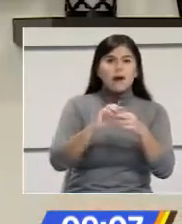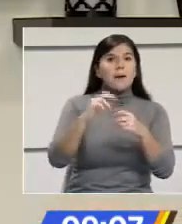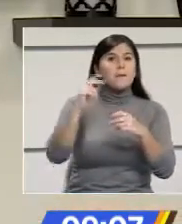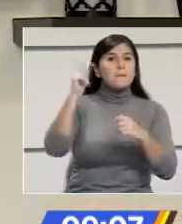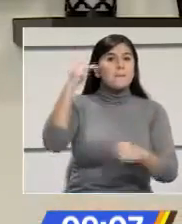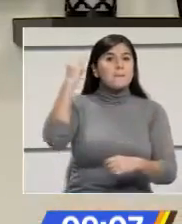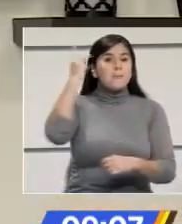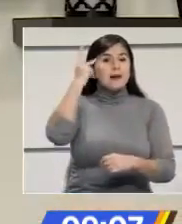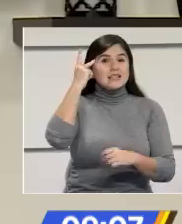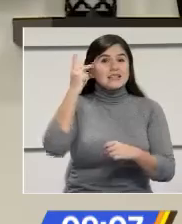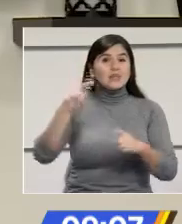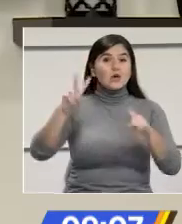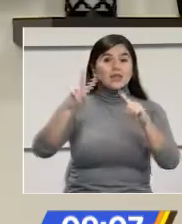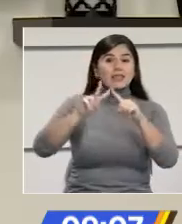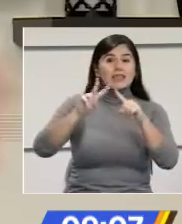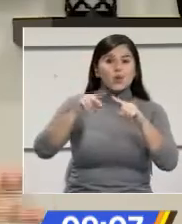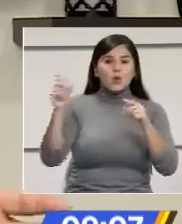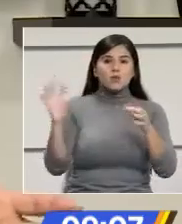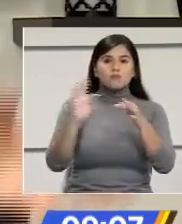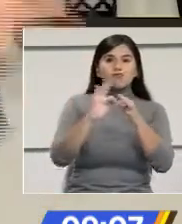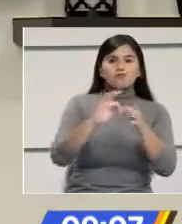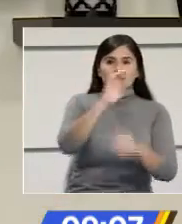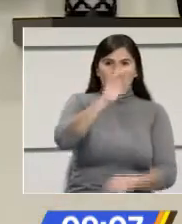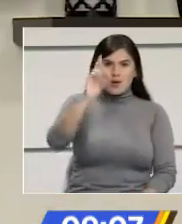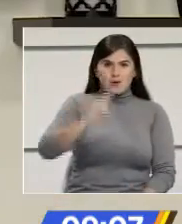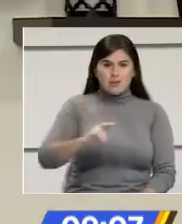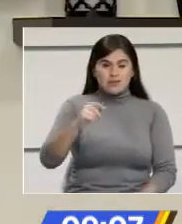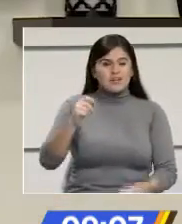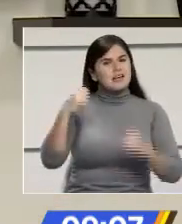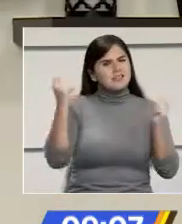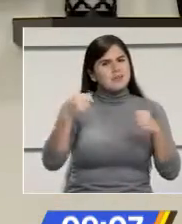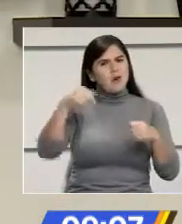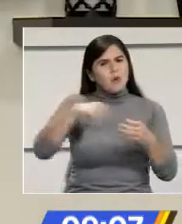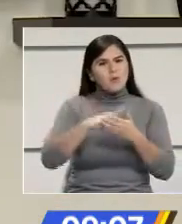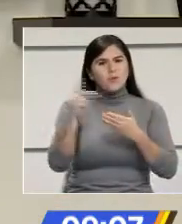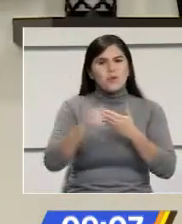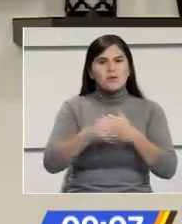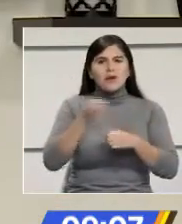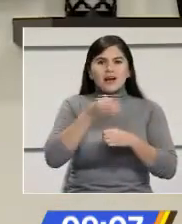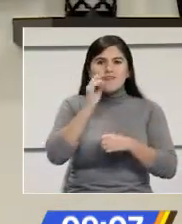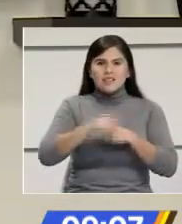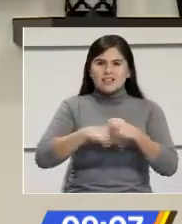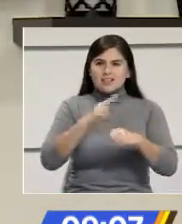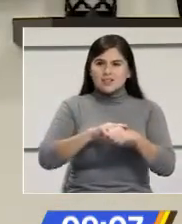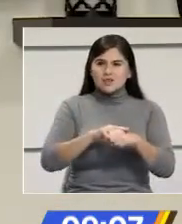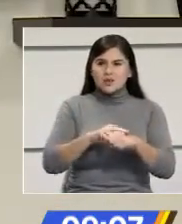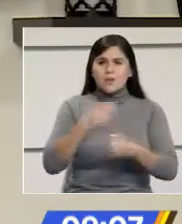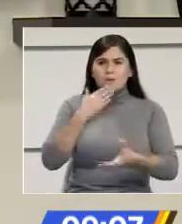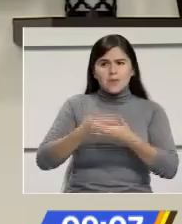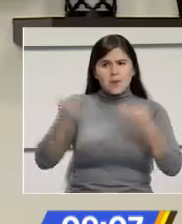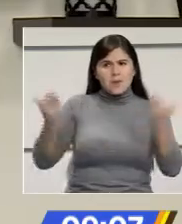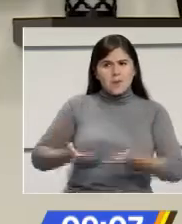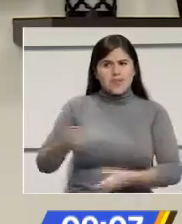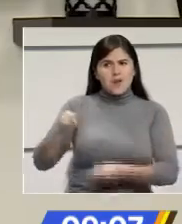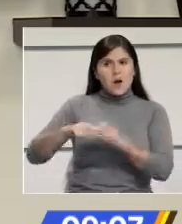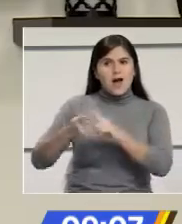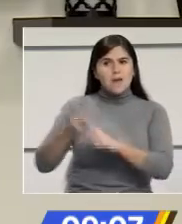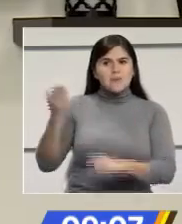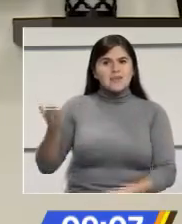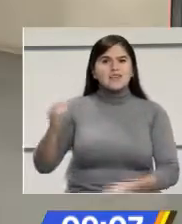esta forma. Nos unimos también Café Nacional y le damos la bienvenida a nuestro buen amigo, así como bombos y platillos,